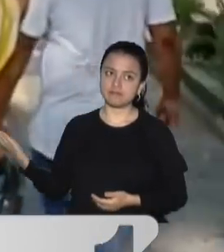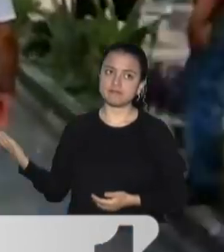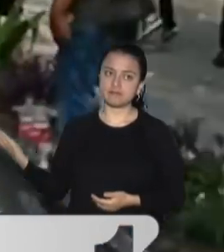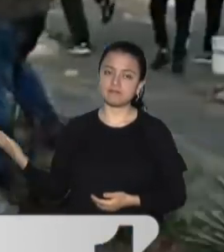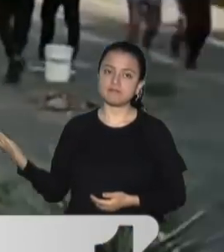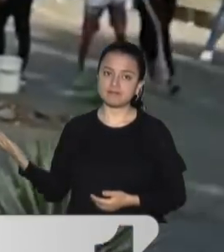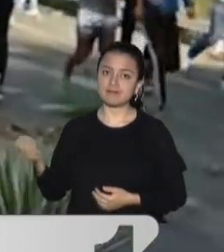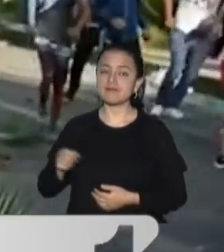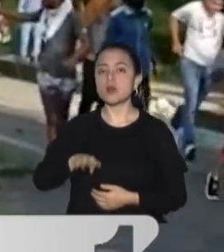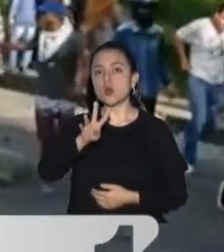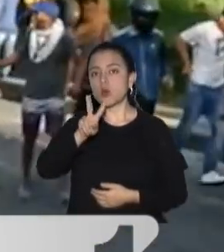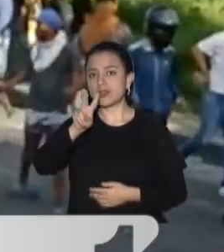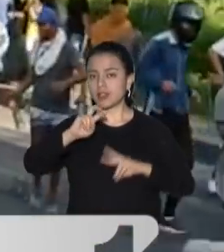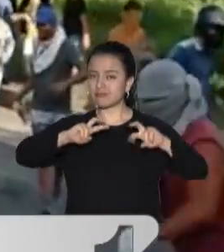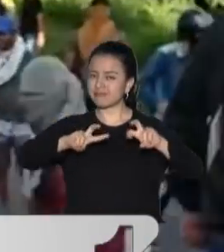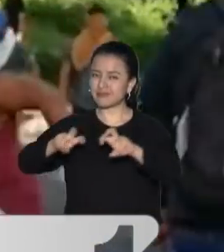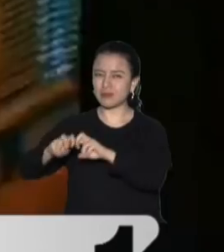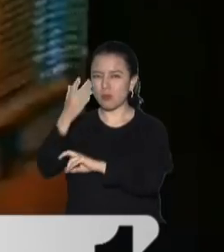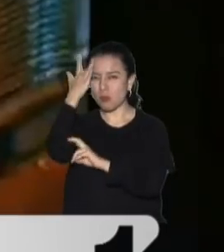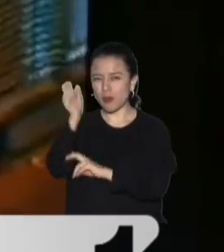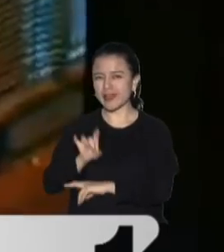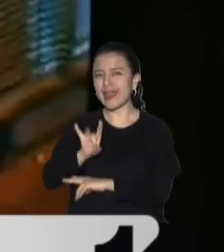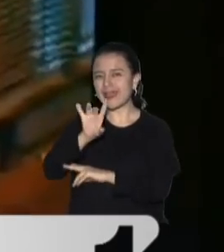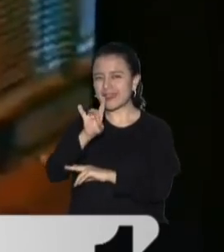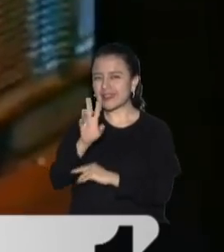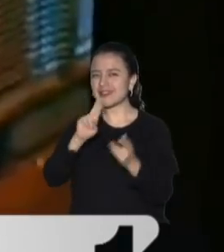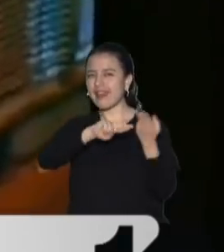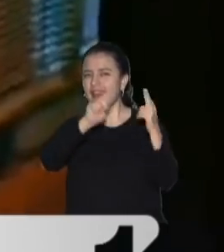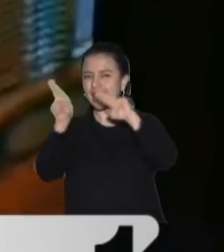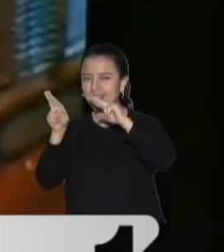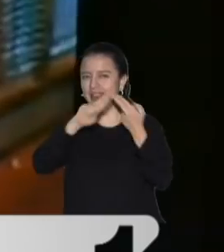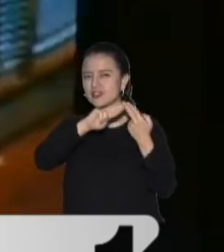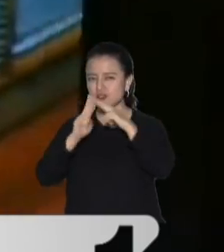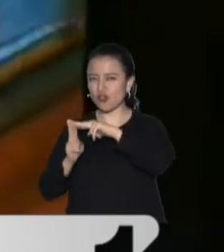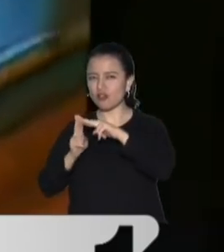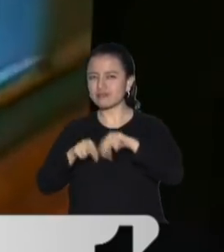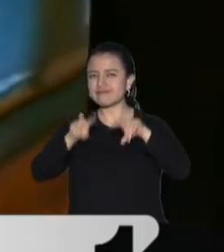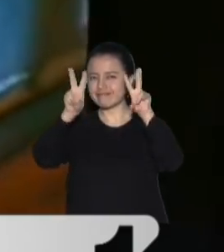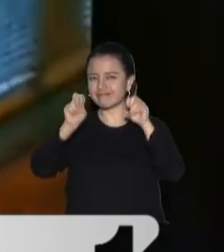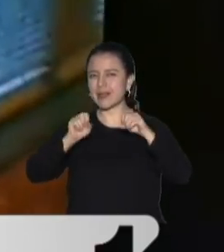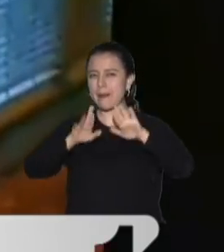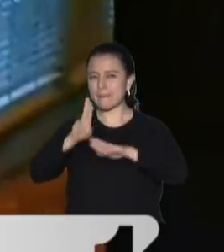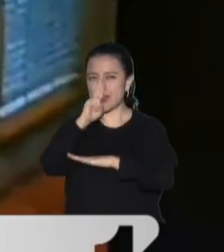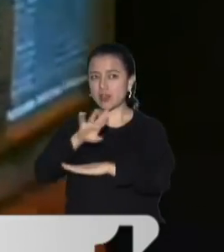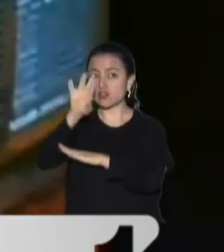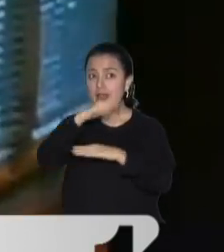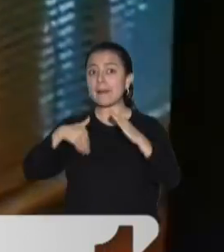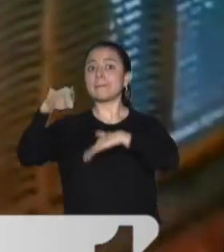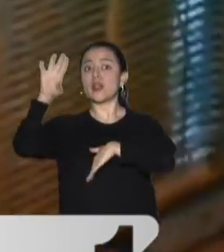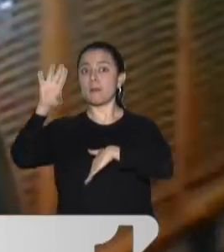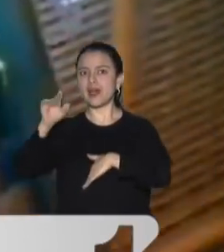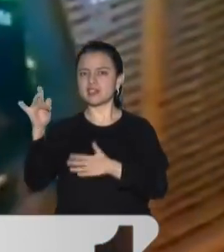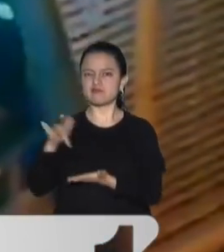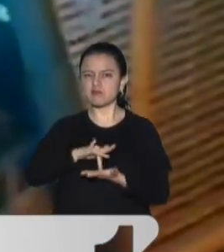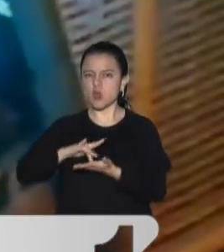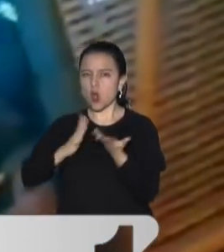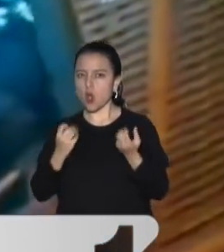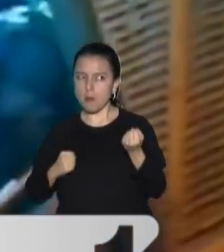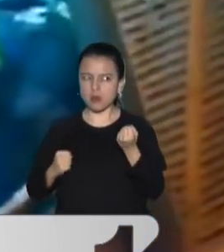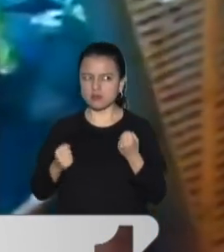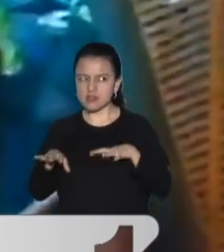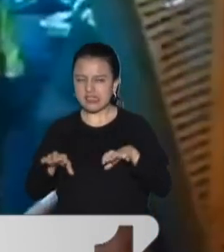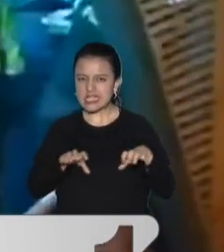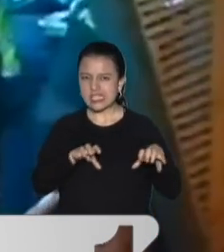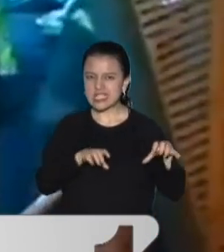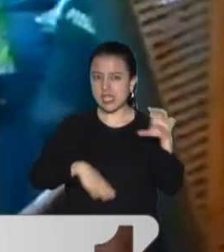tienen relación directa con las manifestaciones. Principalmente se investiga la participación de policías en estos hechos. De otra parte,